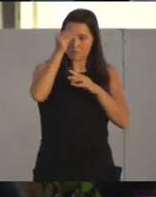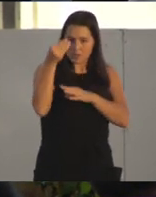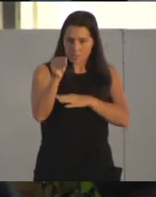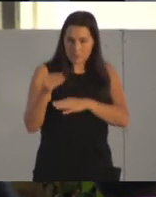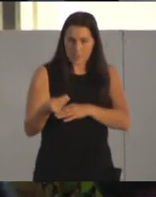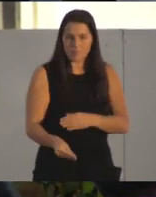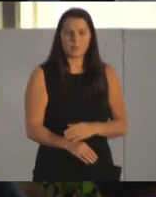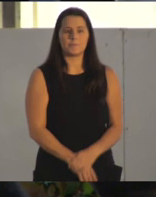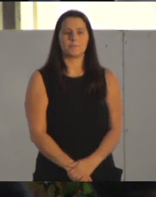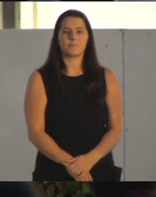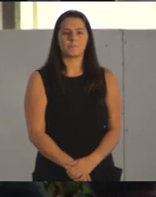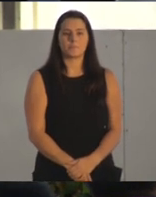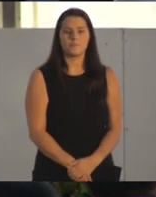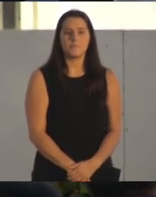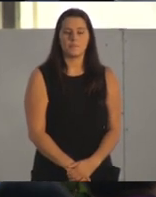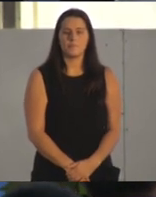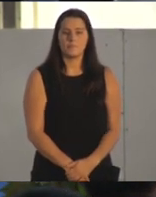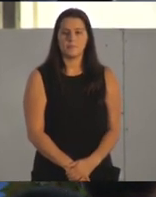acuerdo?